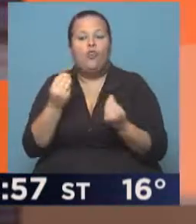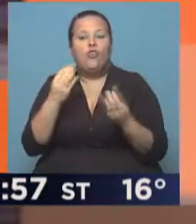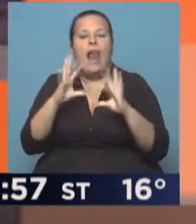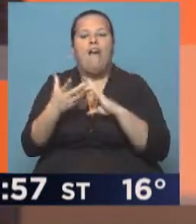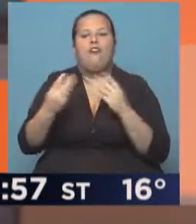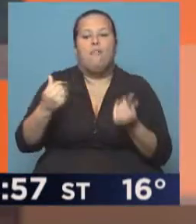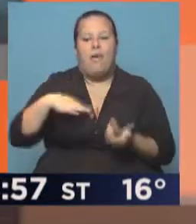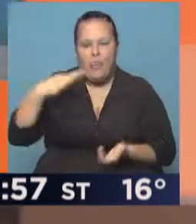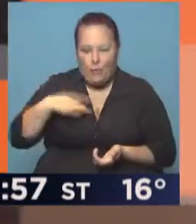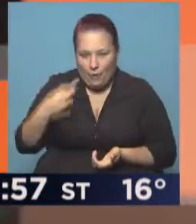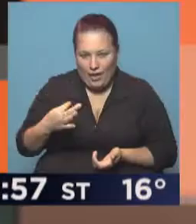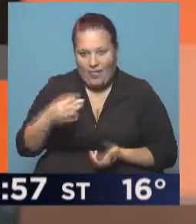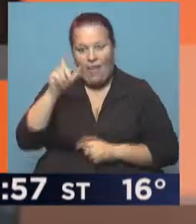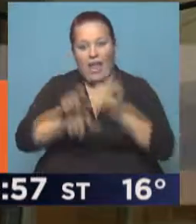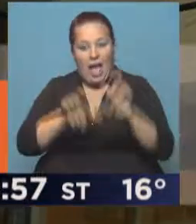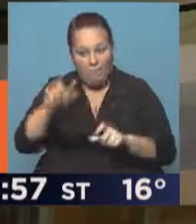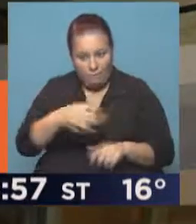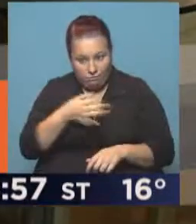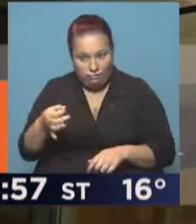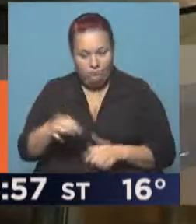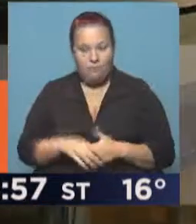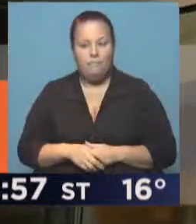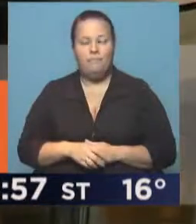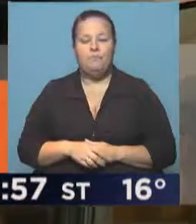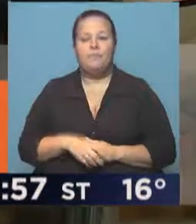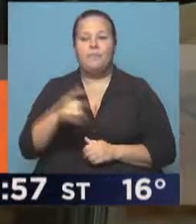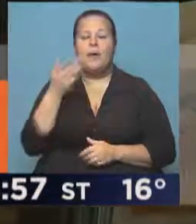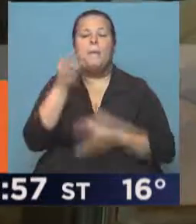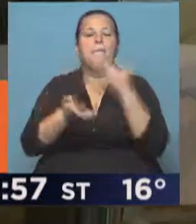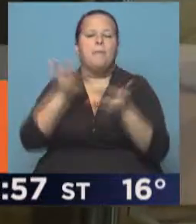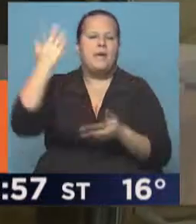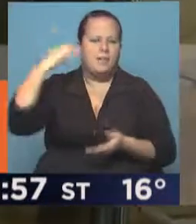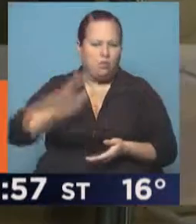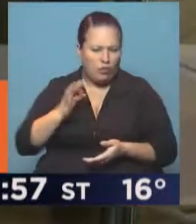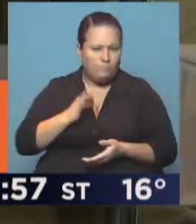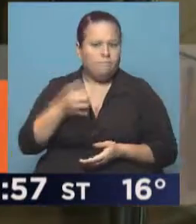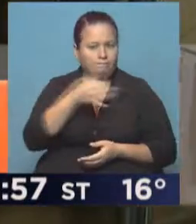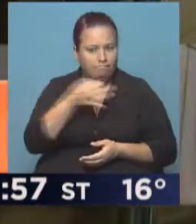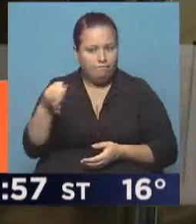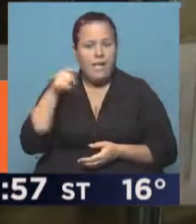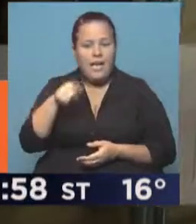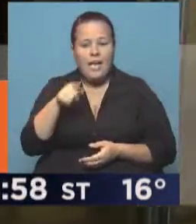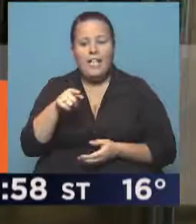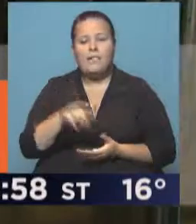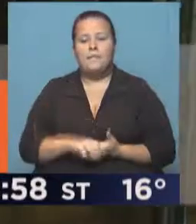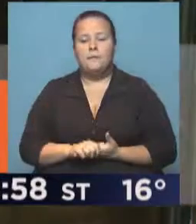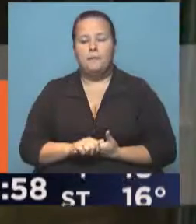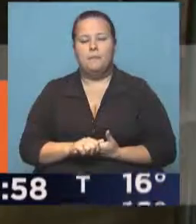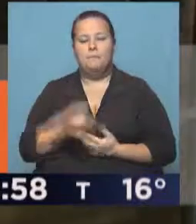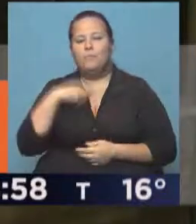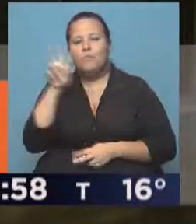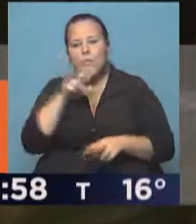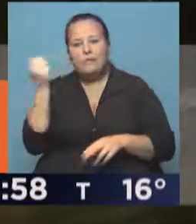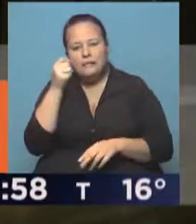calidad de vida de los vecinos digo lo que están pidiendo de hace mucho tiempo totalmente eso es lo que buscamos